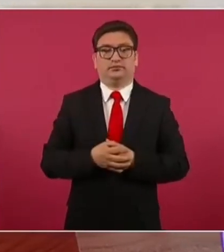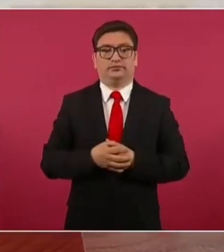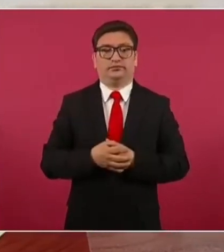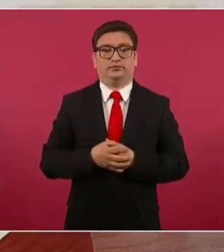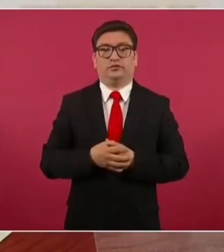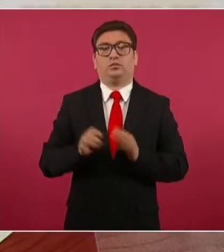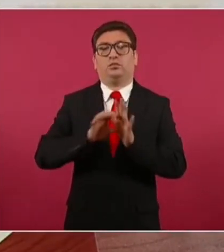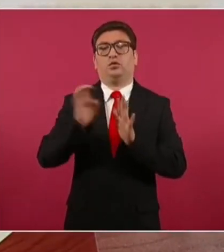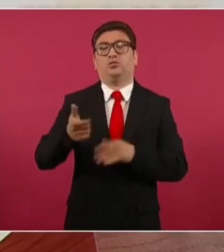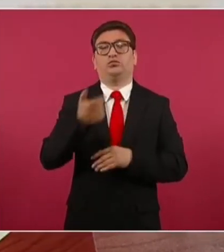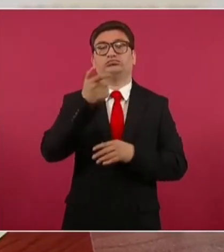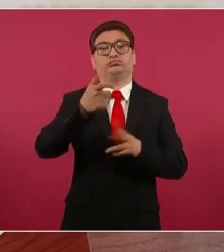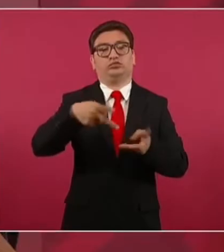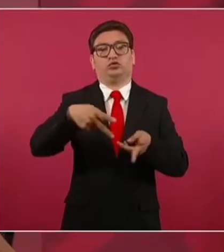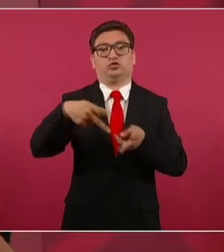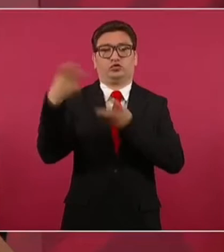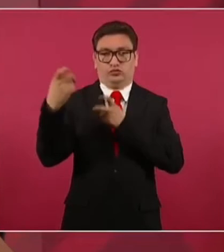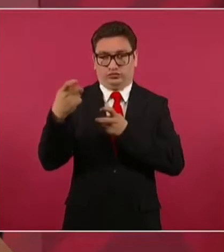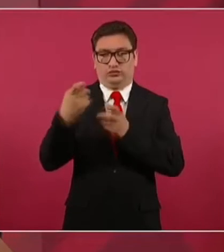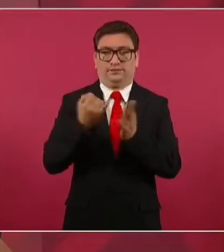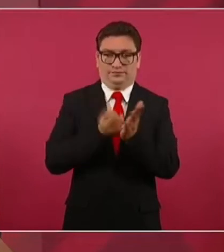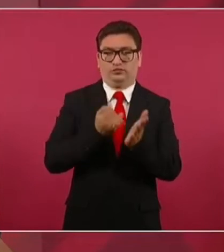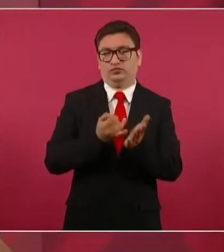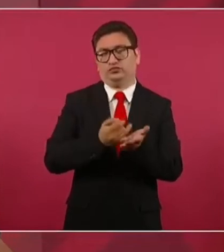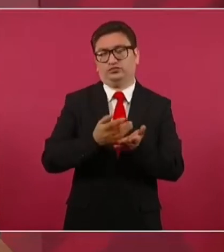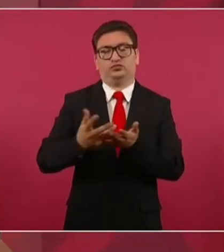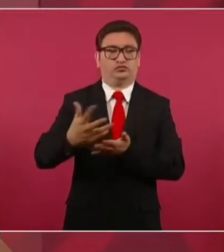si se roban dinero del presupuesto